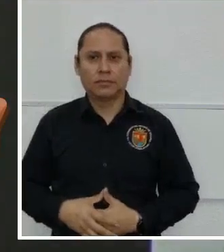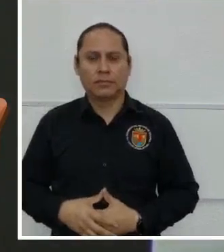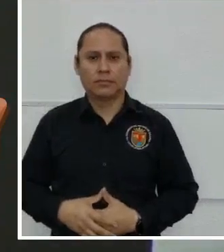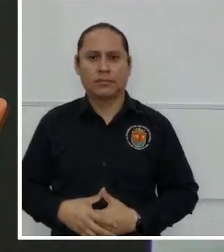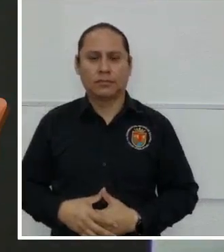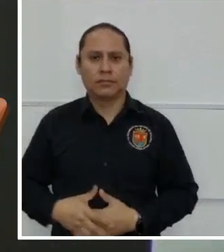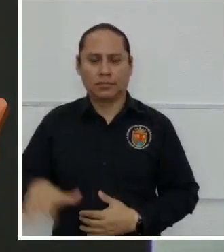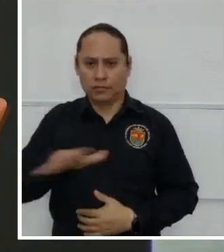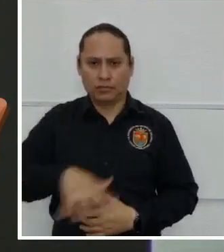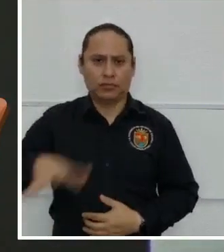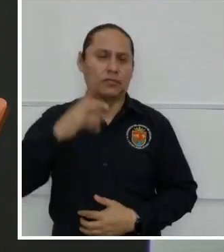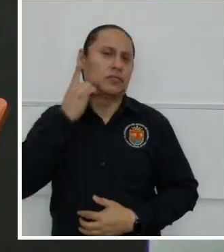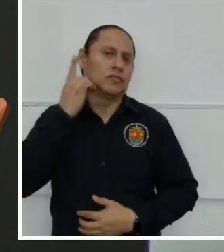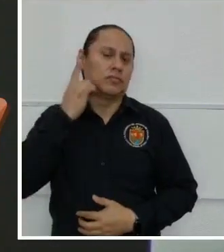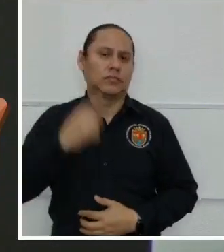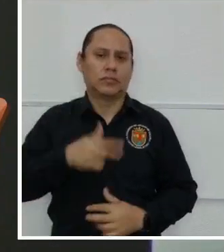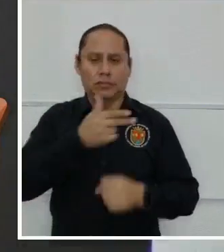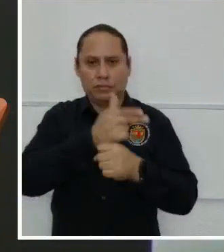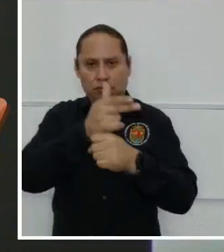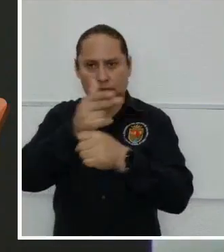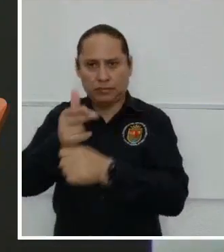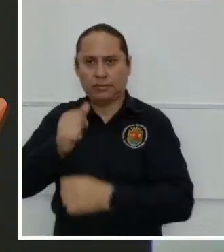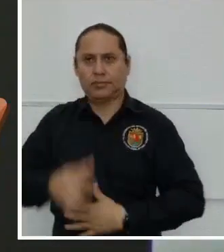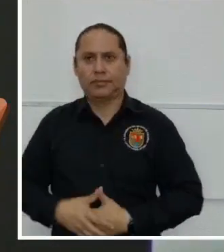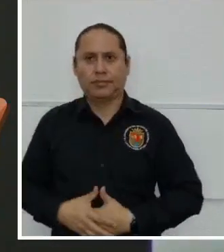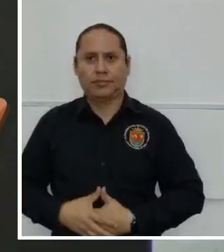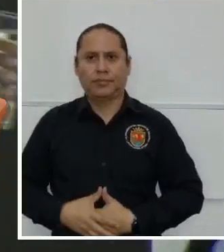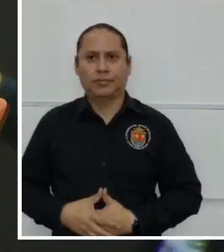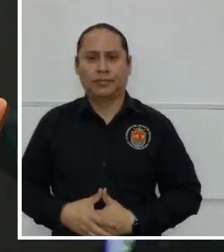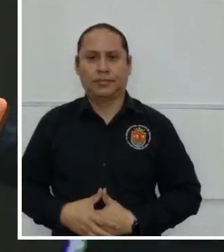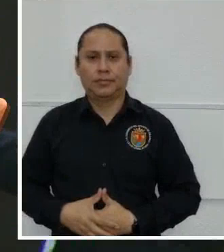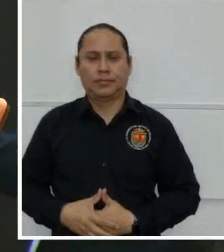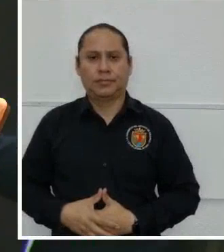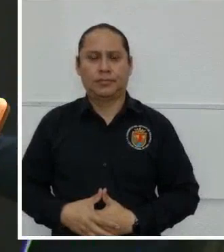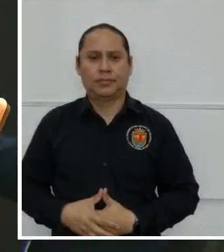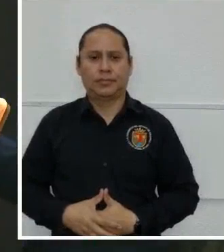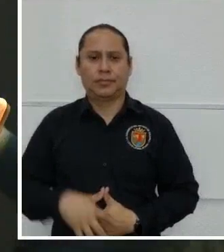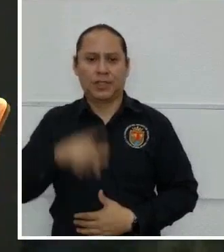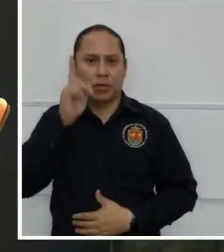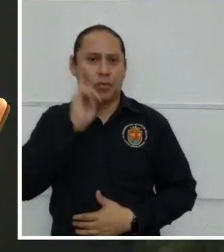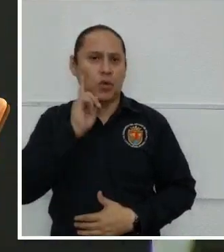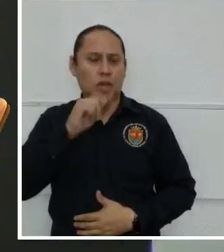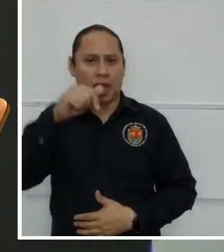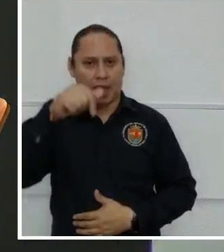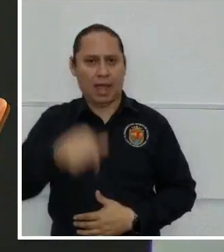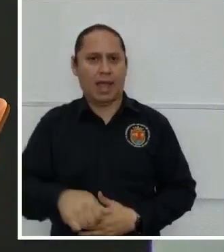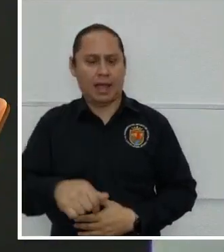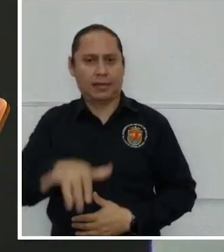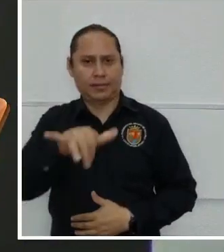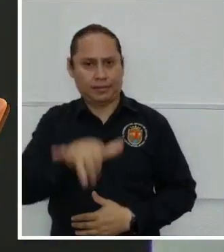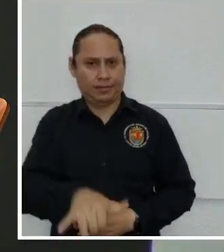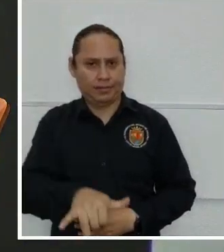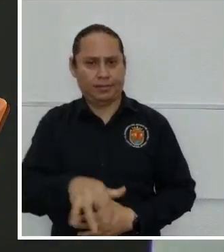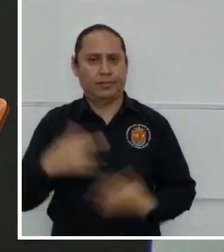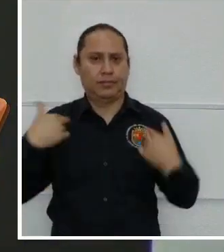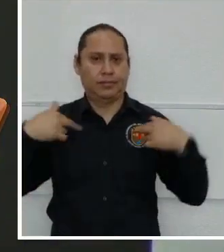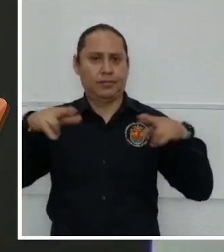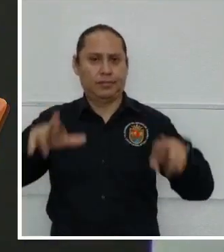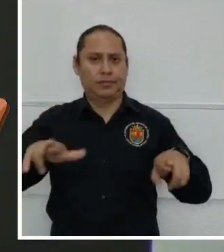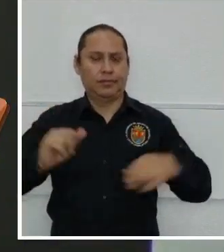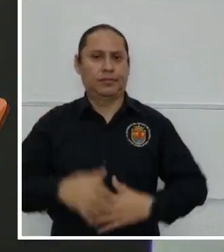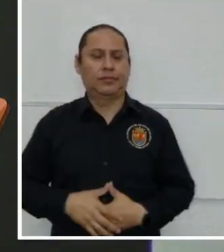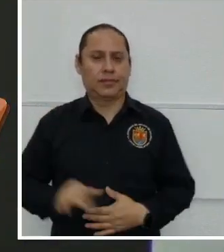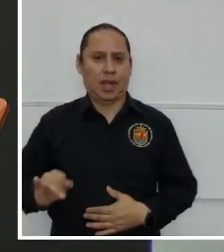honorable asamblea, medios de comunicación y mujeres que están aquí representando a